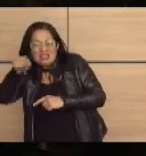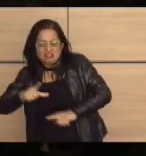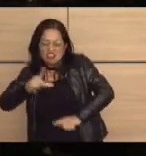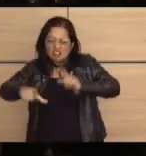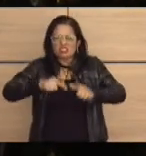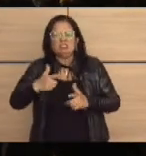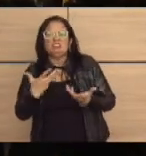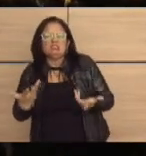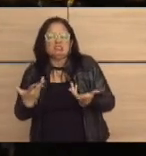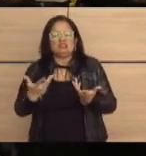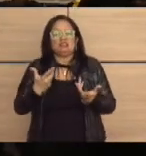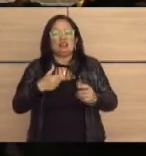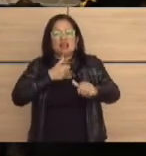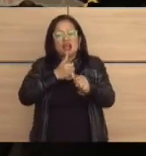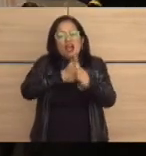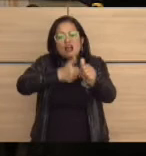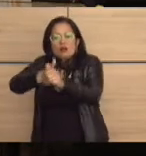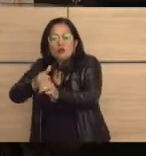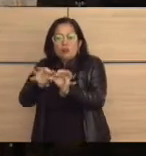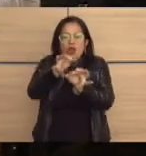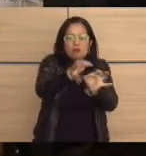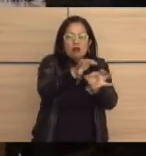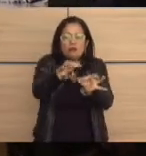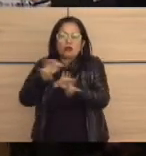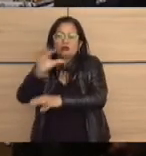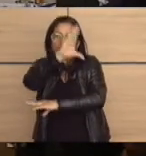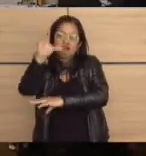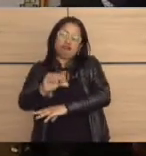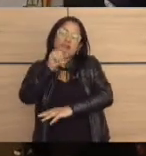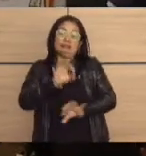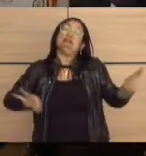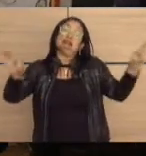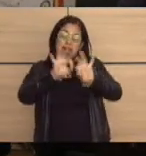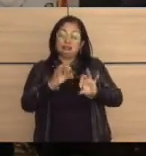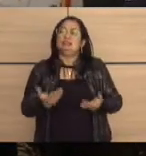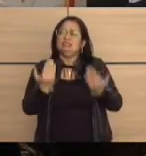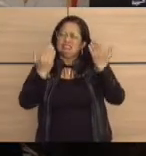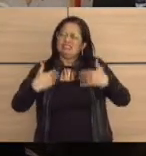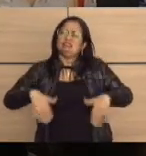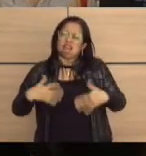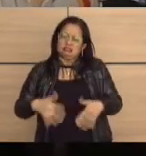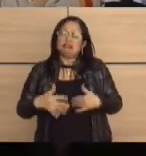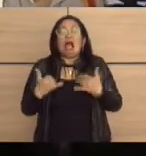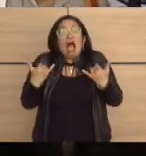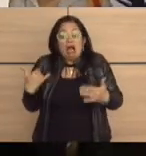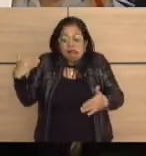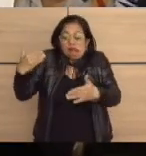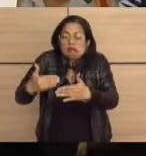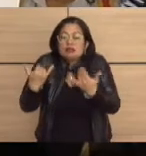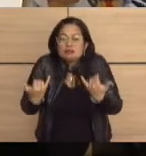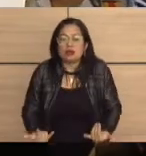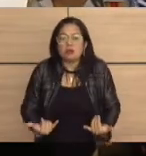pueblos del Caribe colombiano fue importante, y hasta este momento